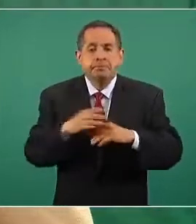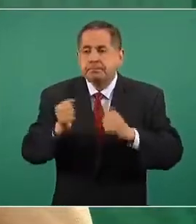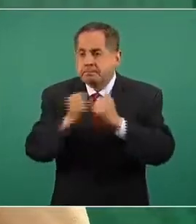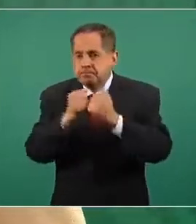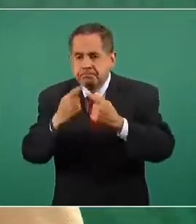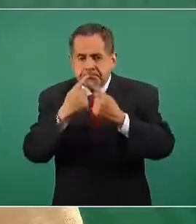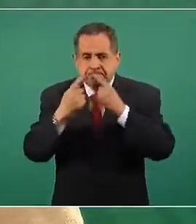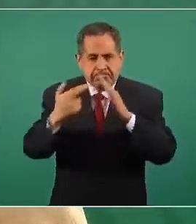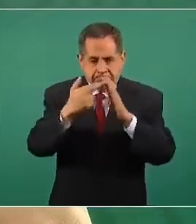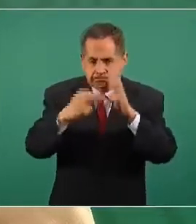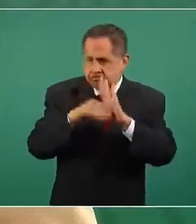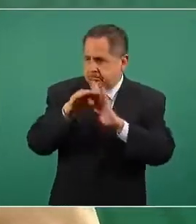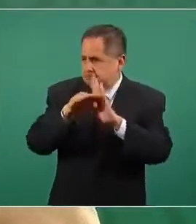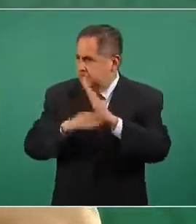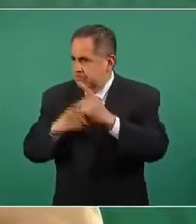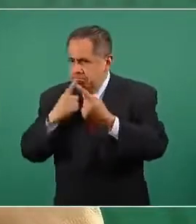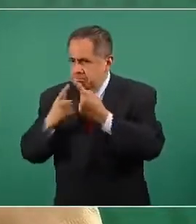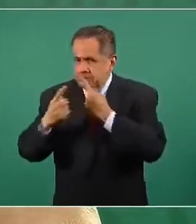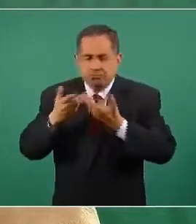la normativa